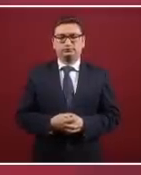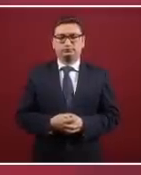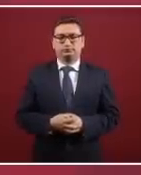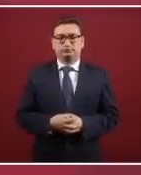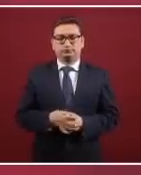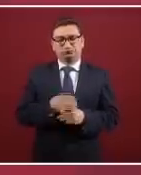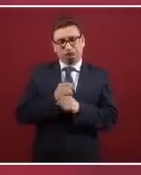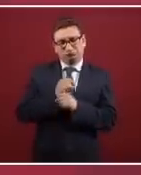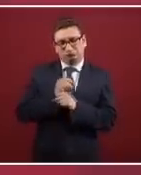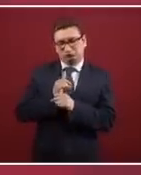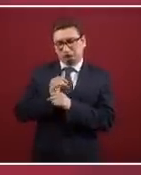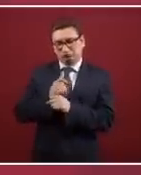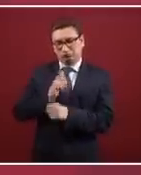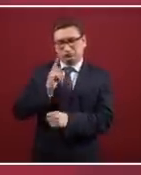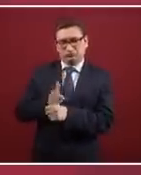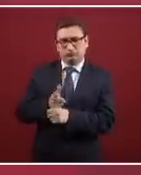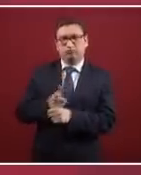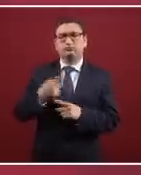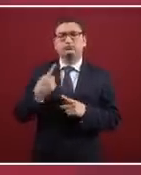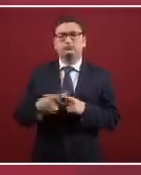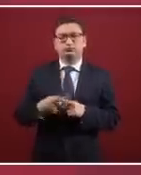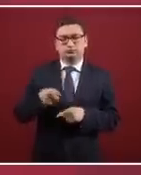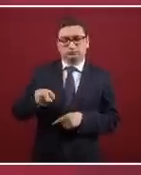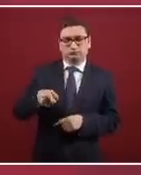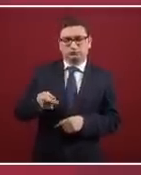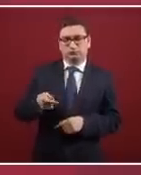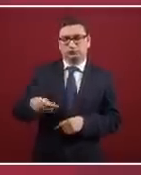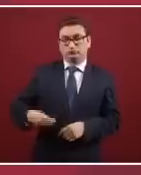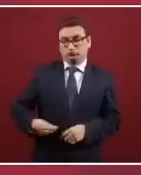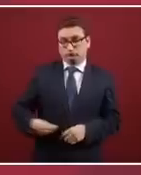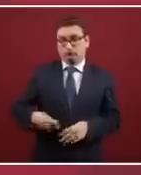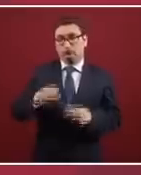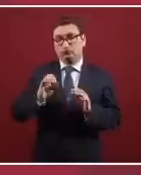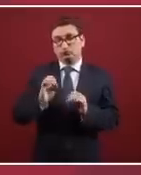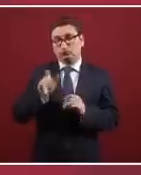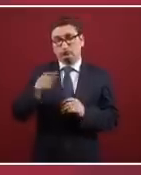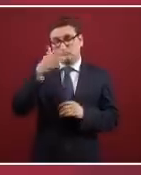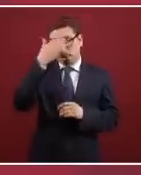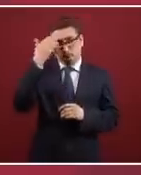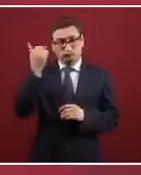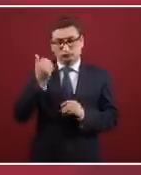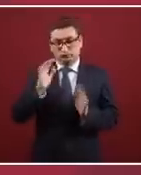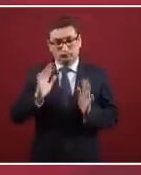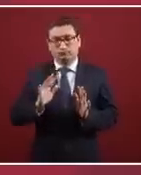culpabilidad o inocencia de alguien. Son